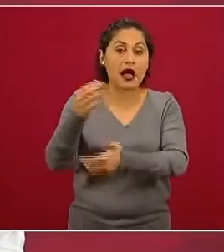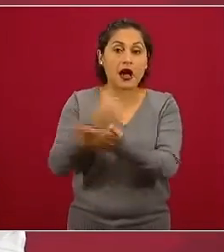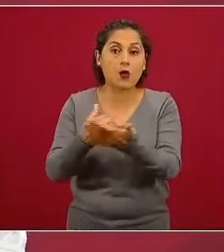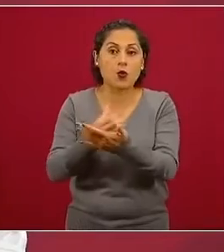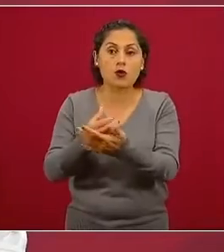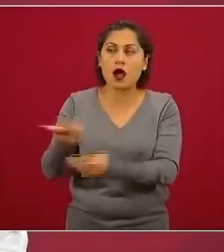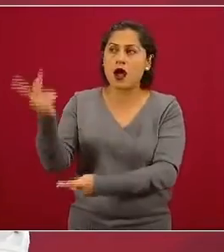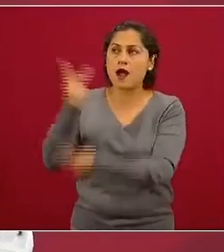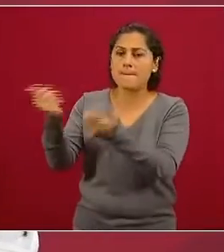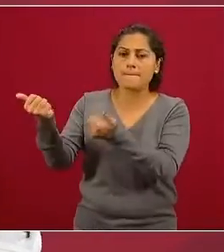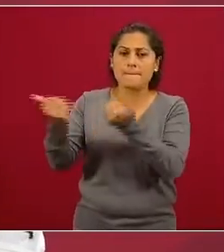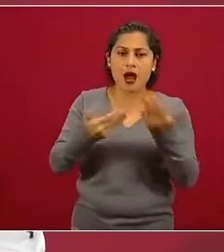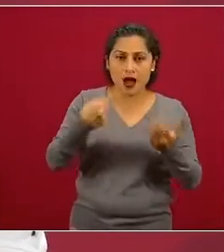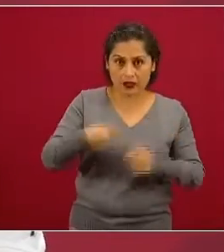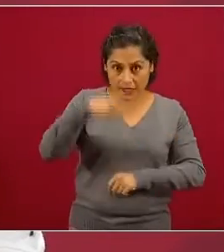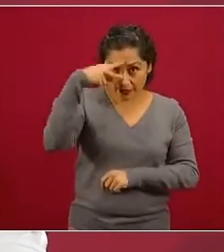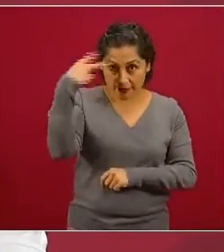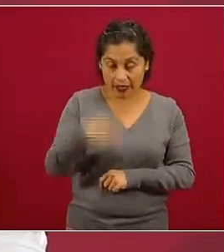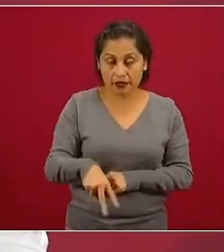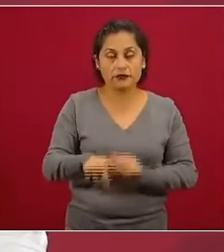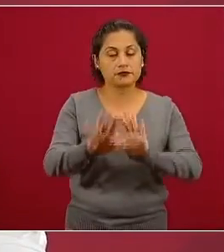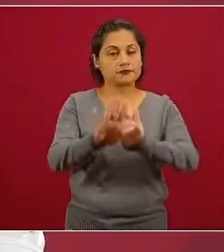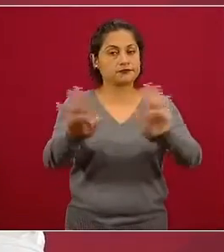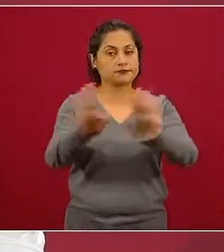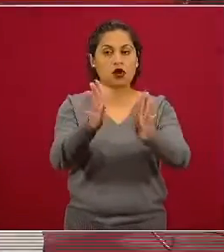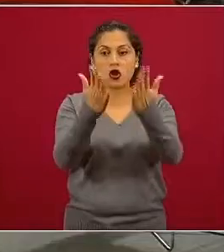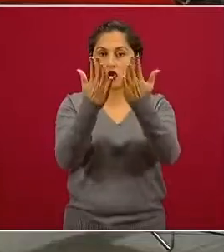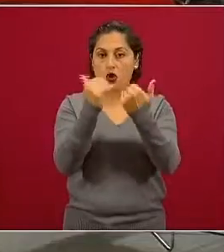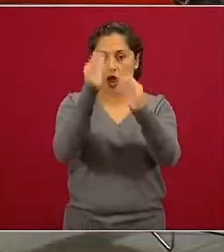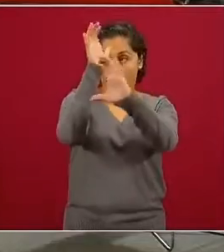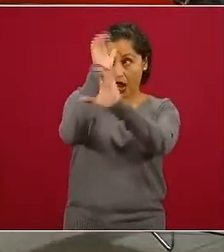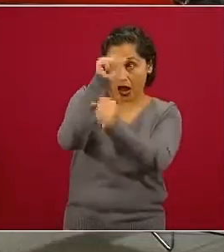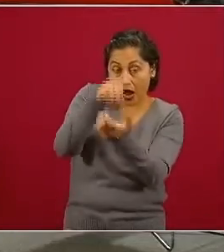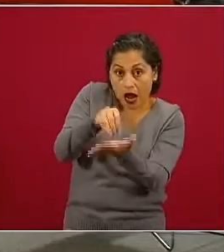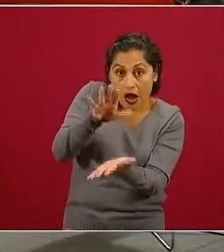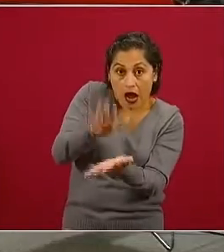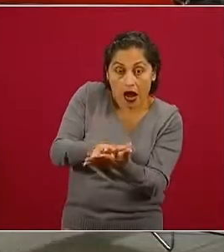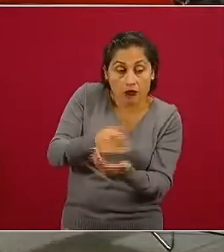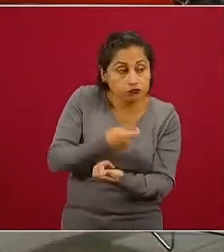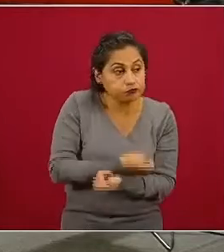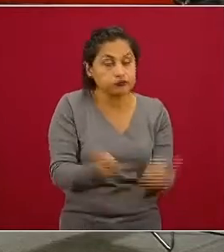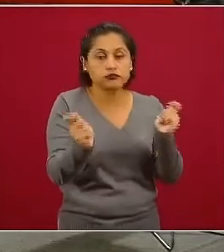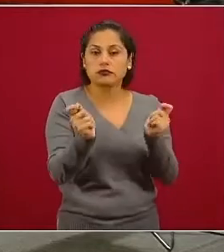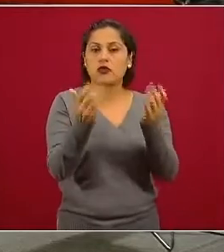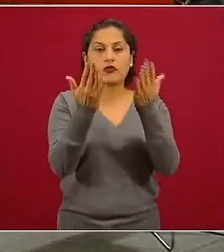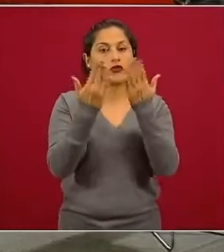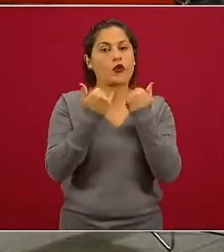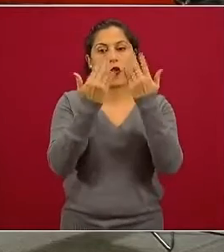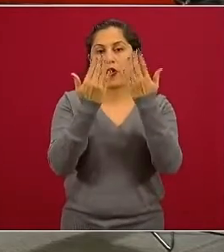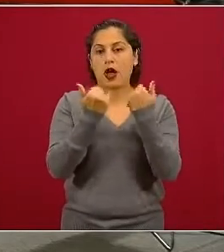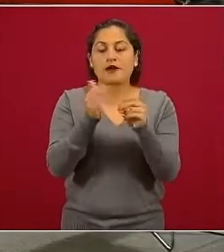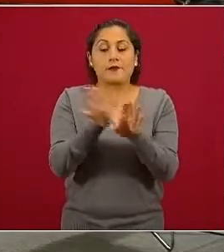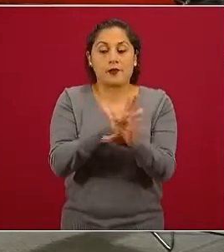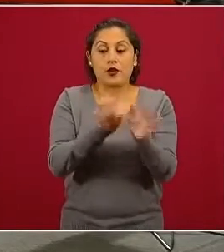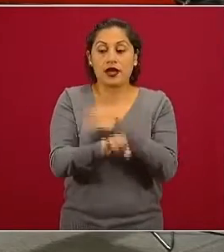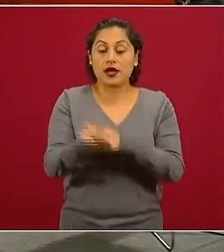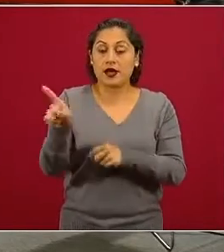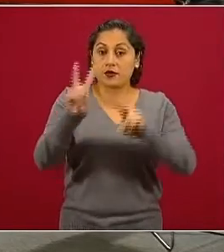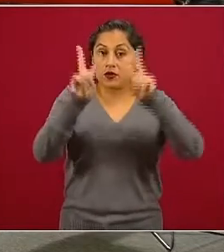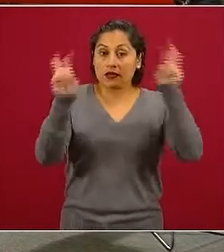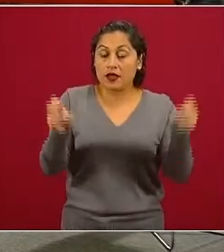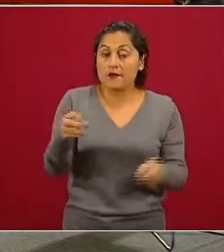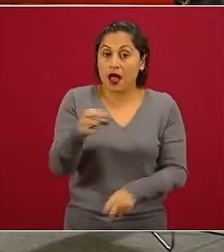Karina. Empiezo con el segundo tema, el de las vacunas y los ensayos clínicos. Estas noticias